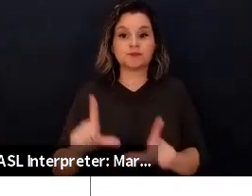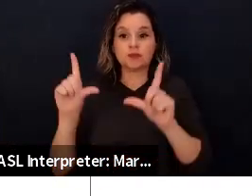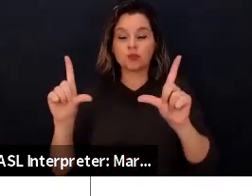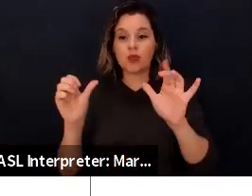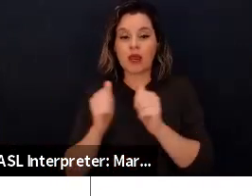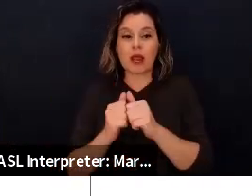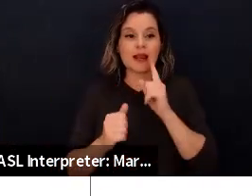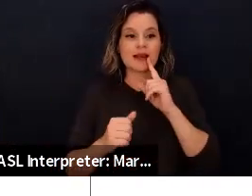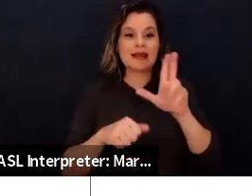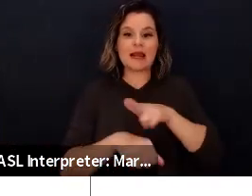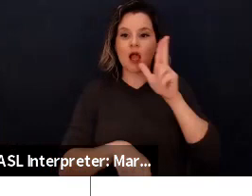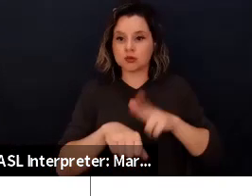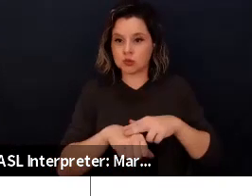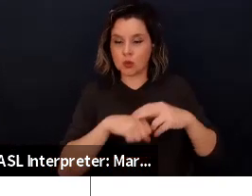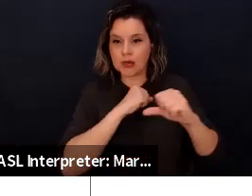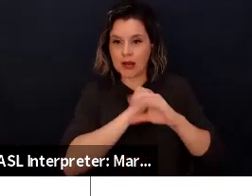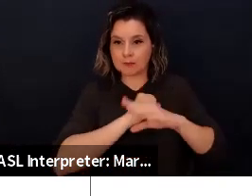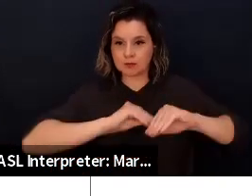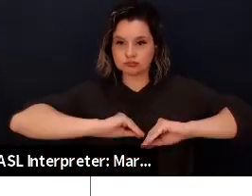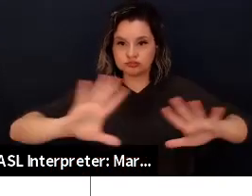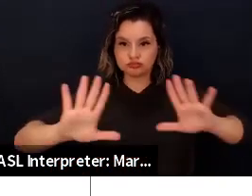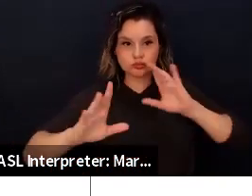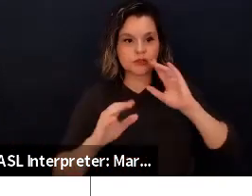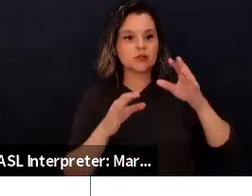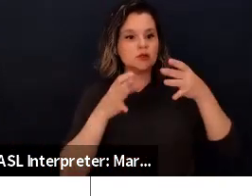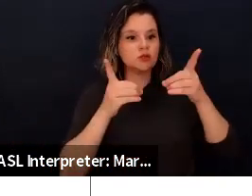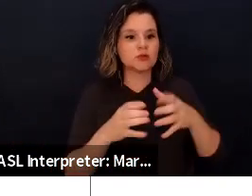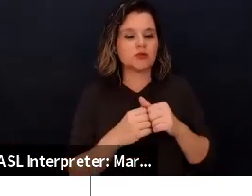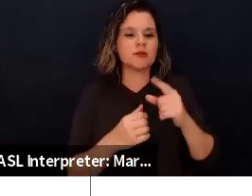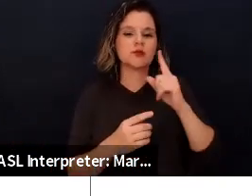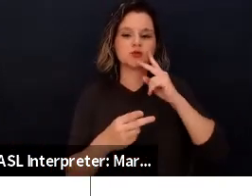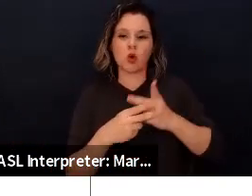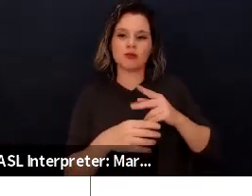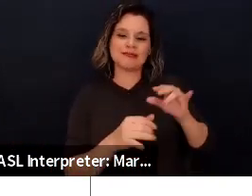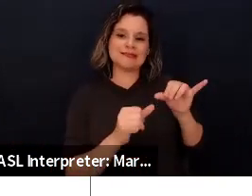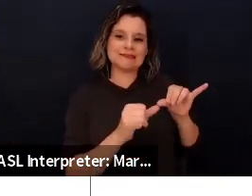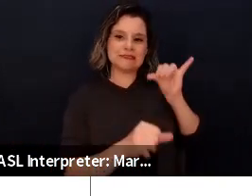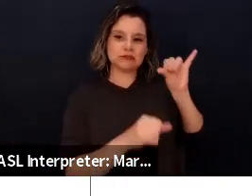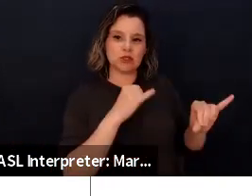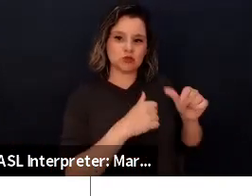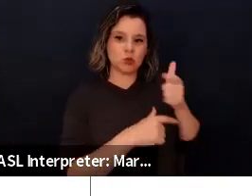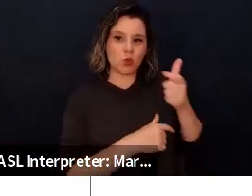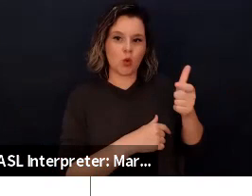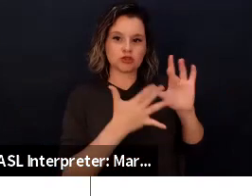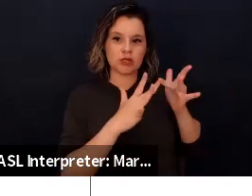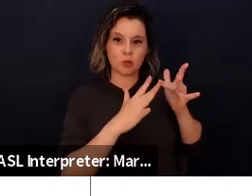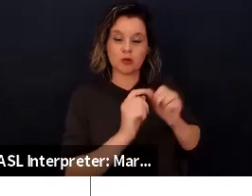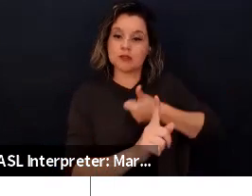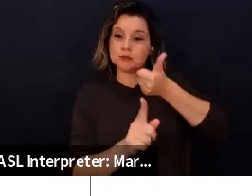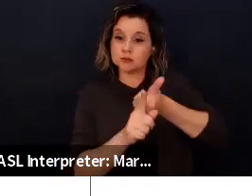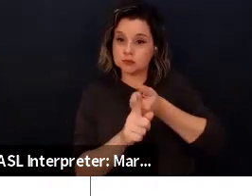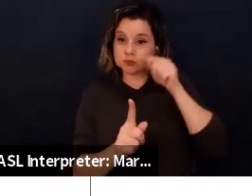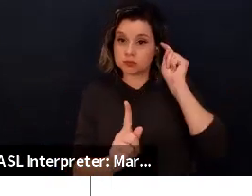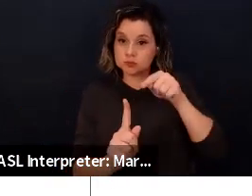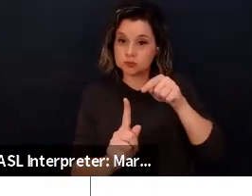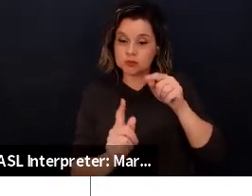nacional que está dirigida por Detention Watch Network, lo cual es un sistema de